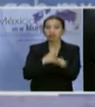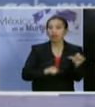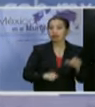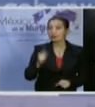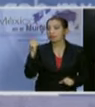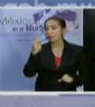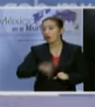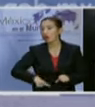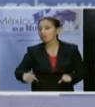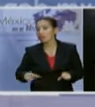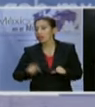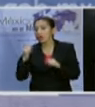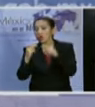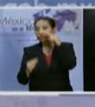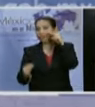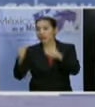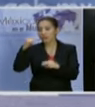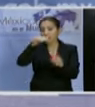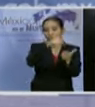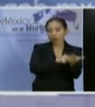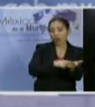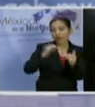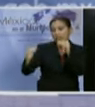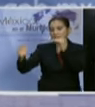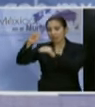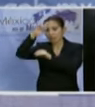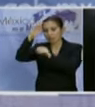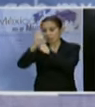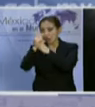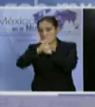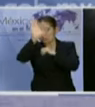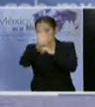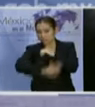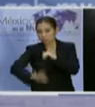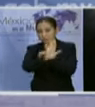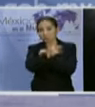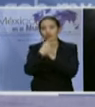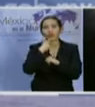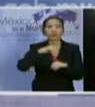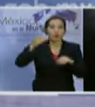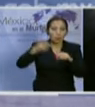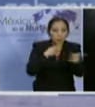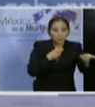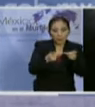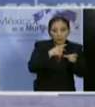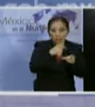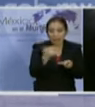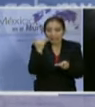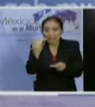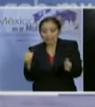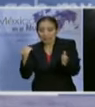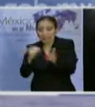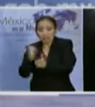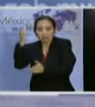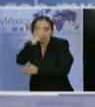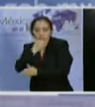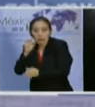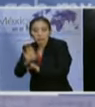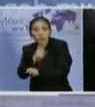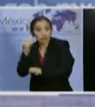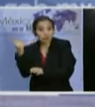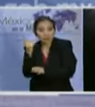y programas desde el nivel local y a nivel nacional. Insistimos en lo del diseño, implementación y evaluación,